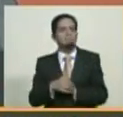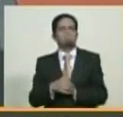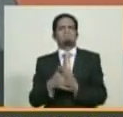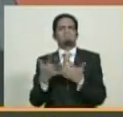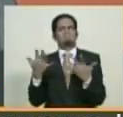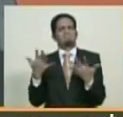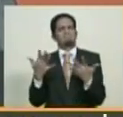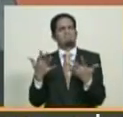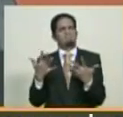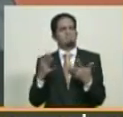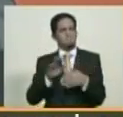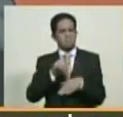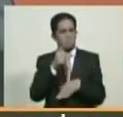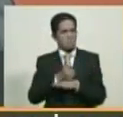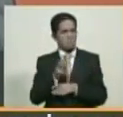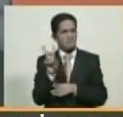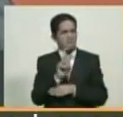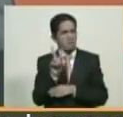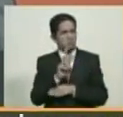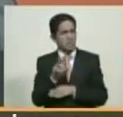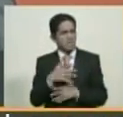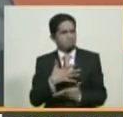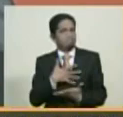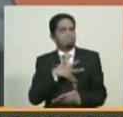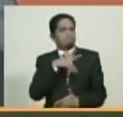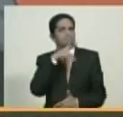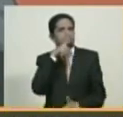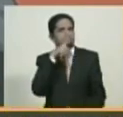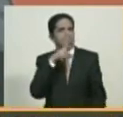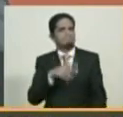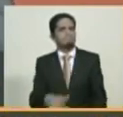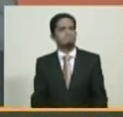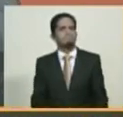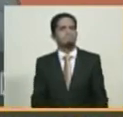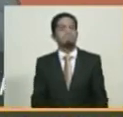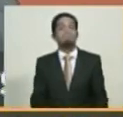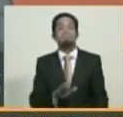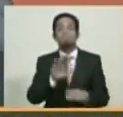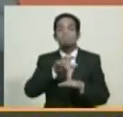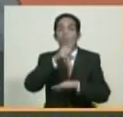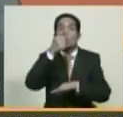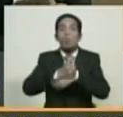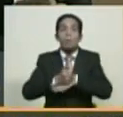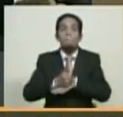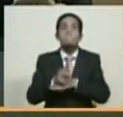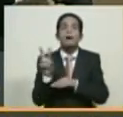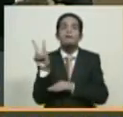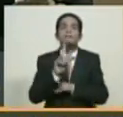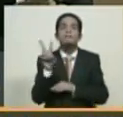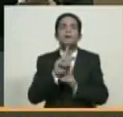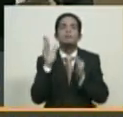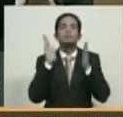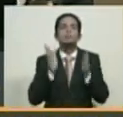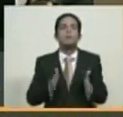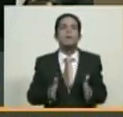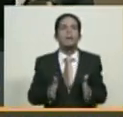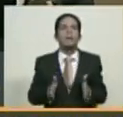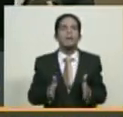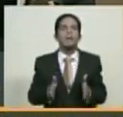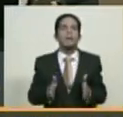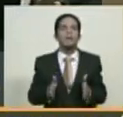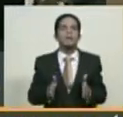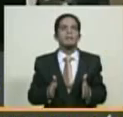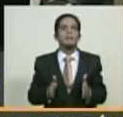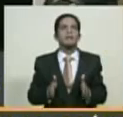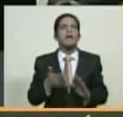tan trágico, sería cómico. Están responsabilizando a los venezolanos hasta de